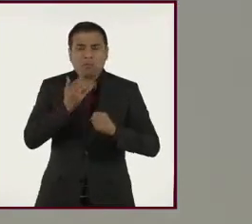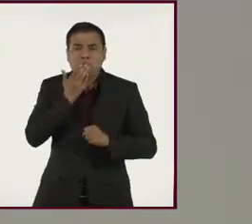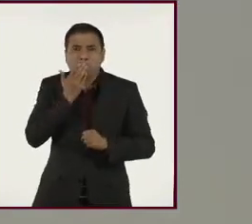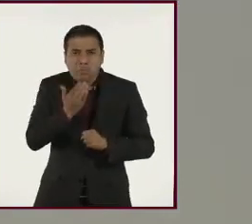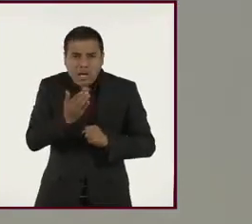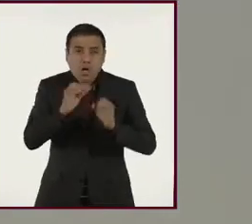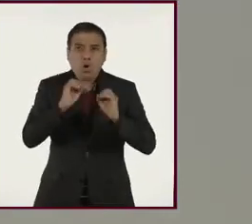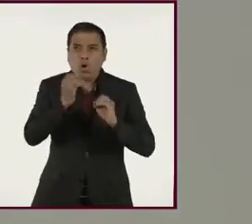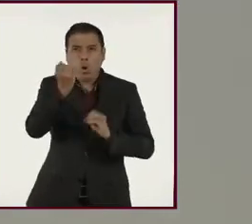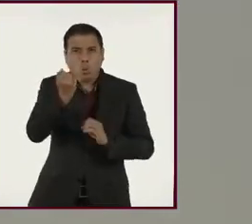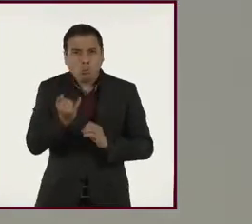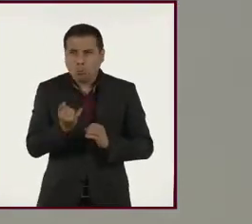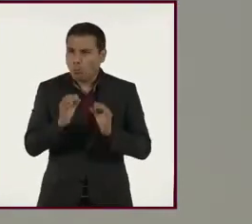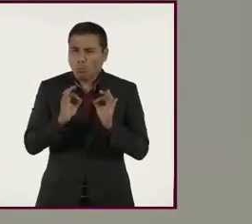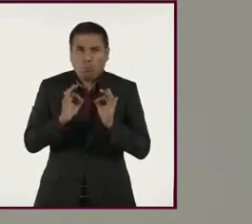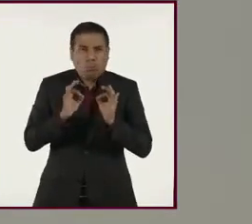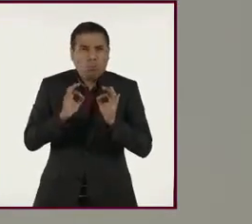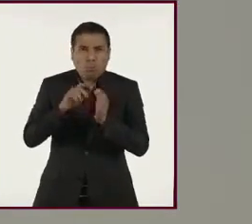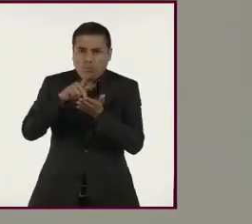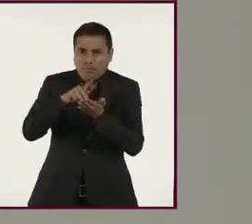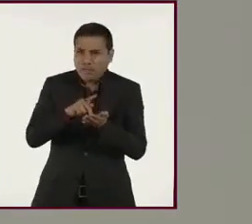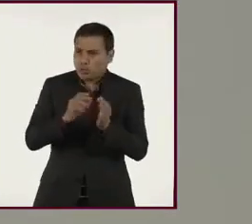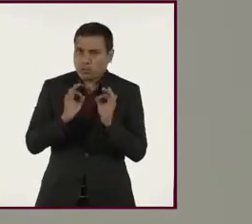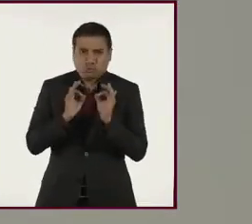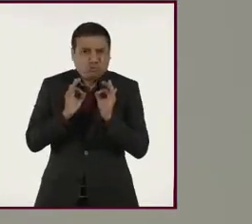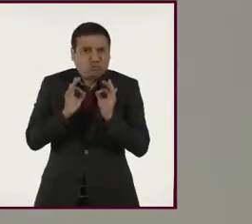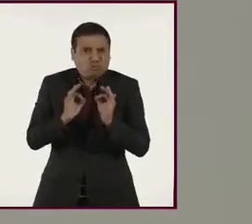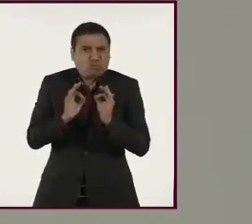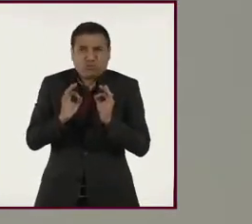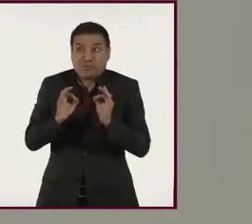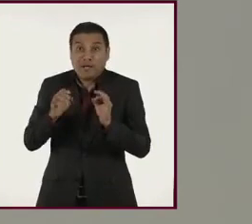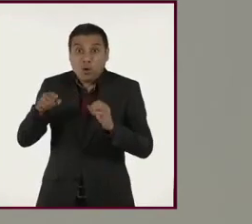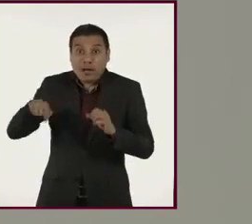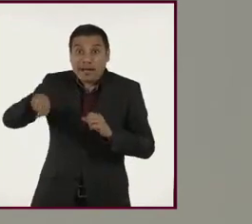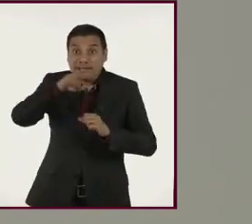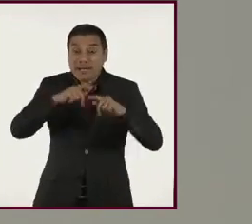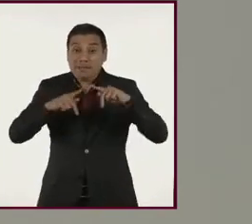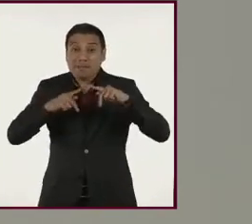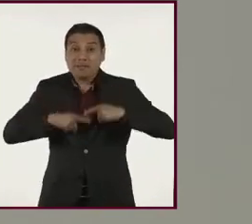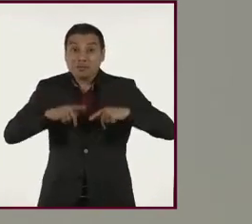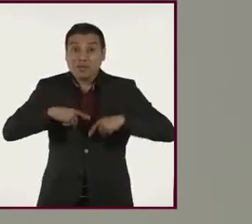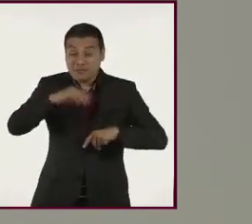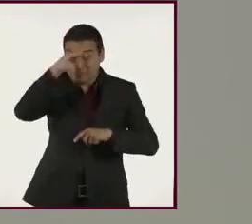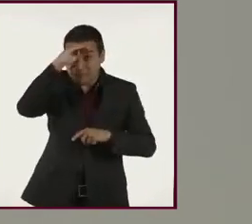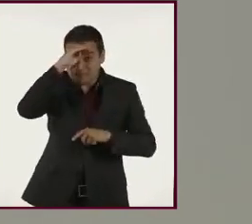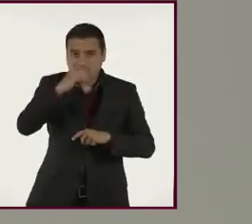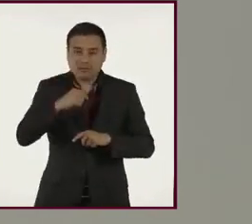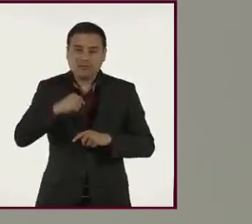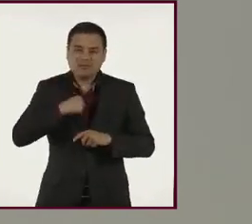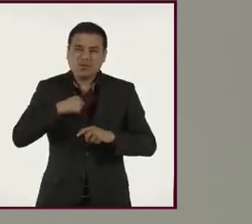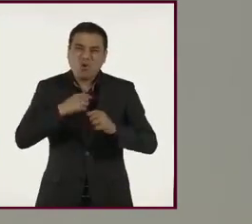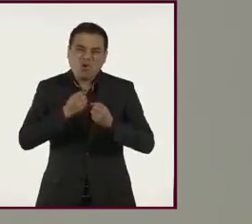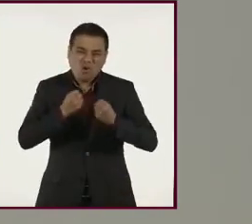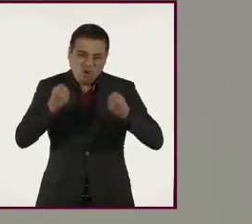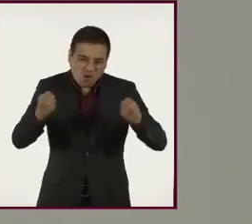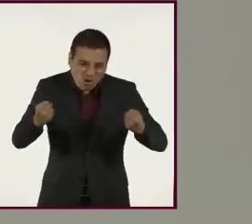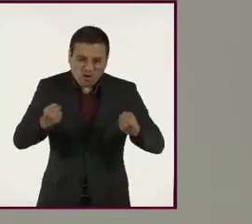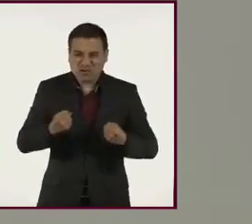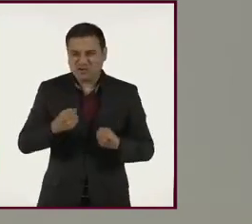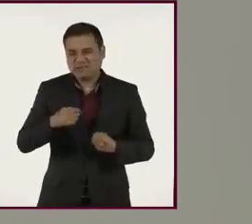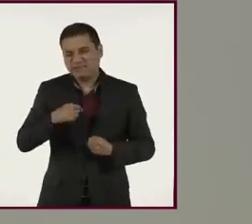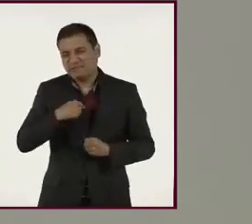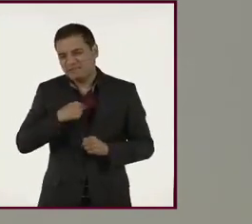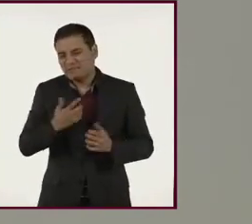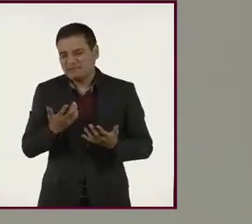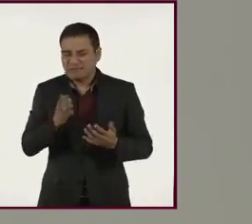bajo, van a estar constantemente percibiéndose como con una corporalidad mayor o con un peso elevado,